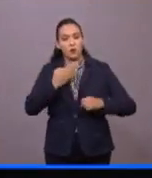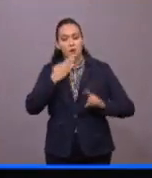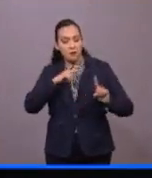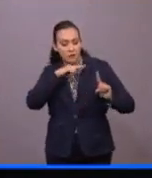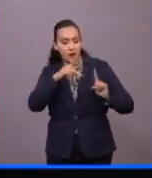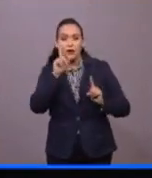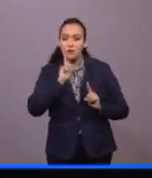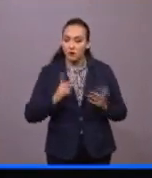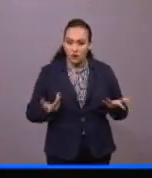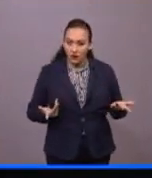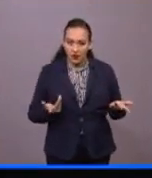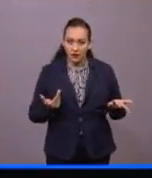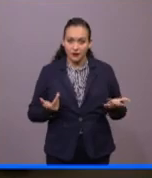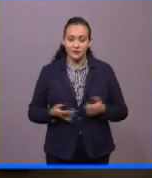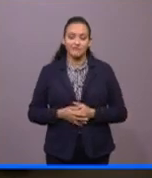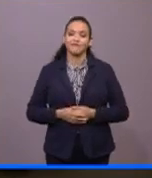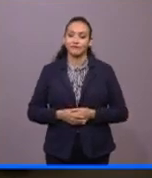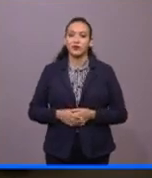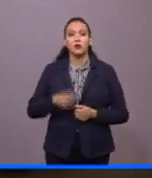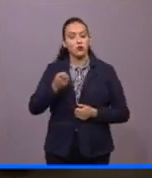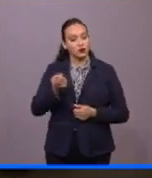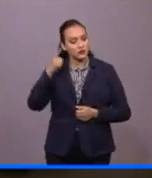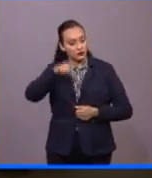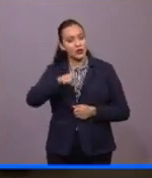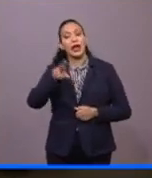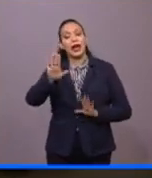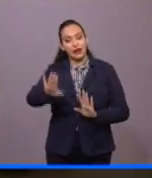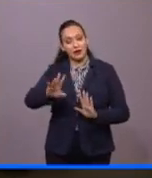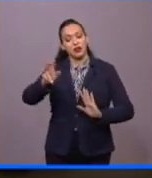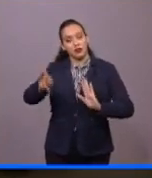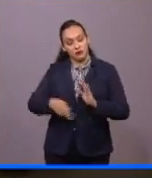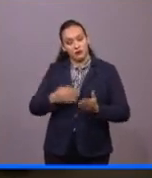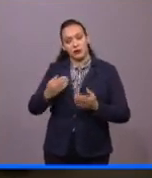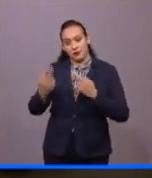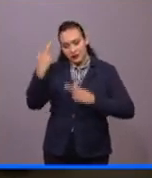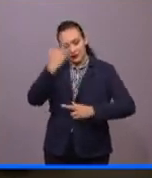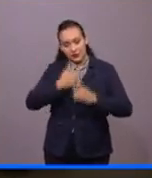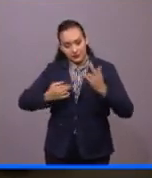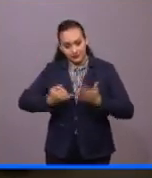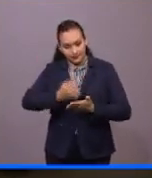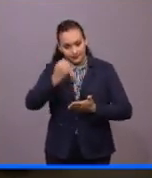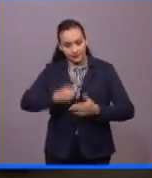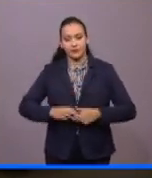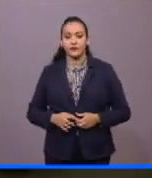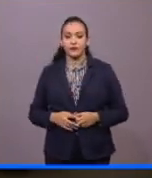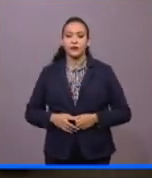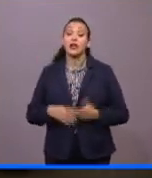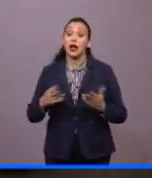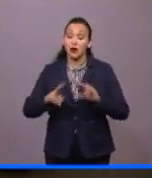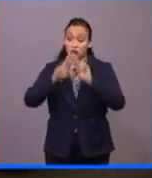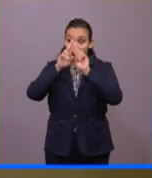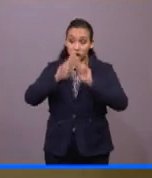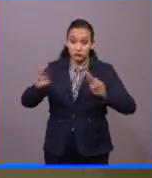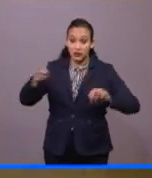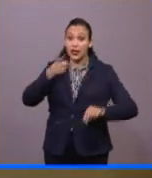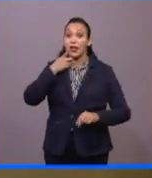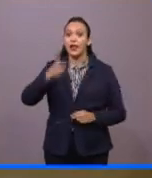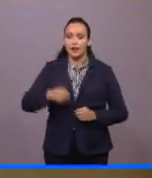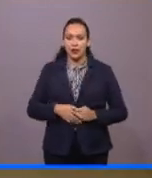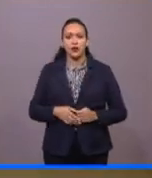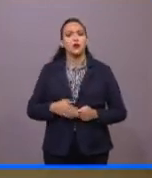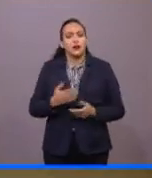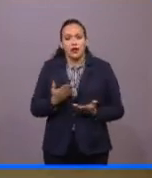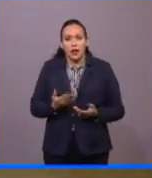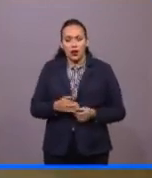con perspectiva de género, por lo que se ordenó reponer su procedimiento. El organismo de Naciones Unidas señaló que el